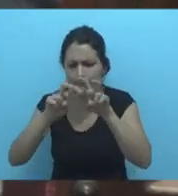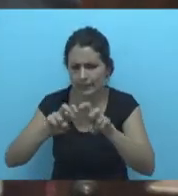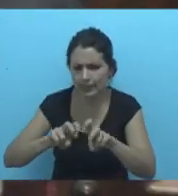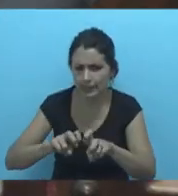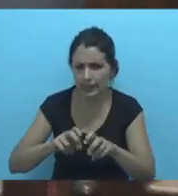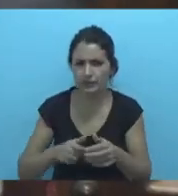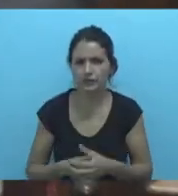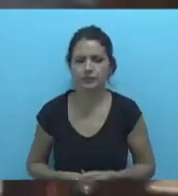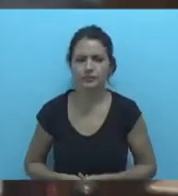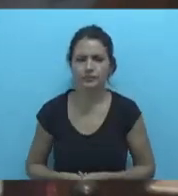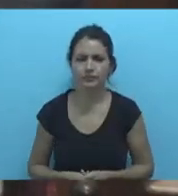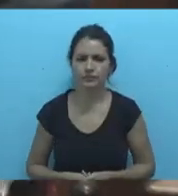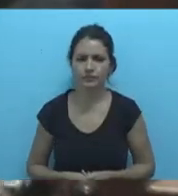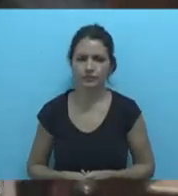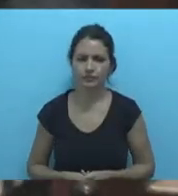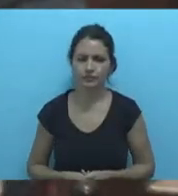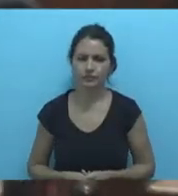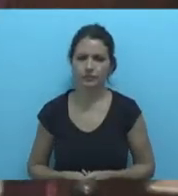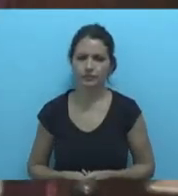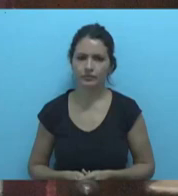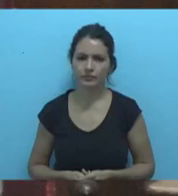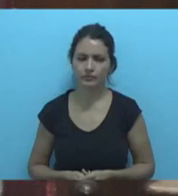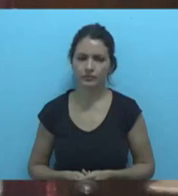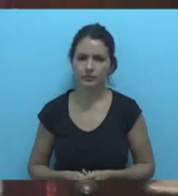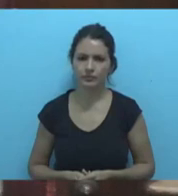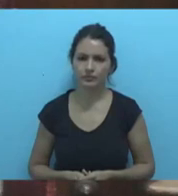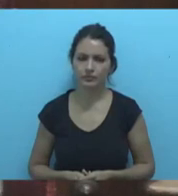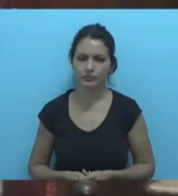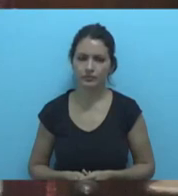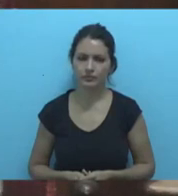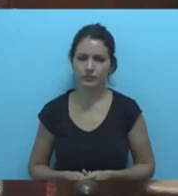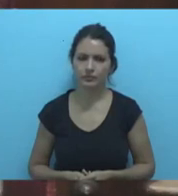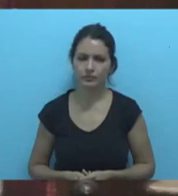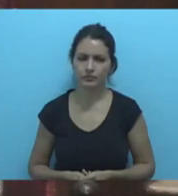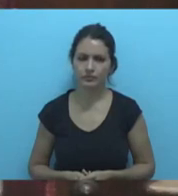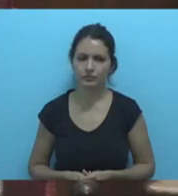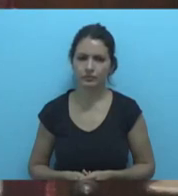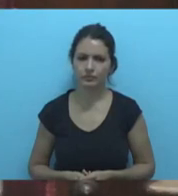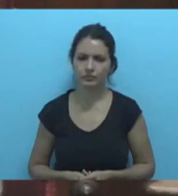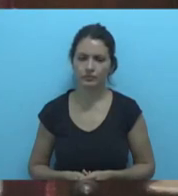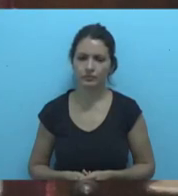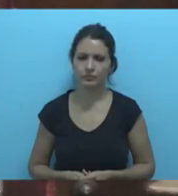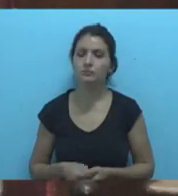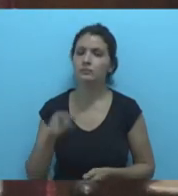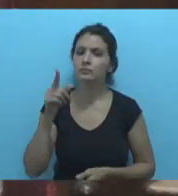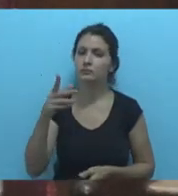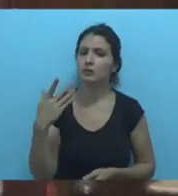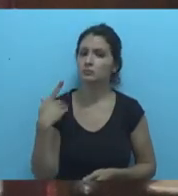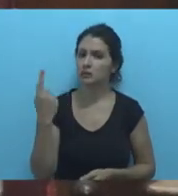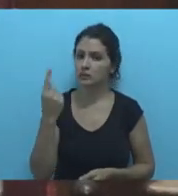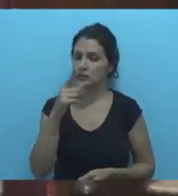adelante por un sector acreedor de granarios. Allí la verdad que el presidente de la institución nos dijo